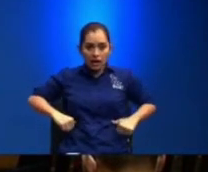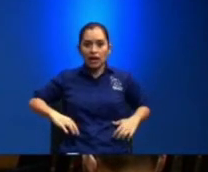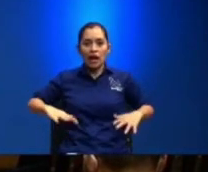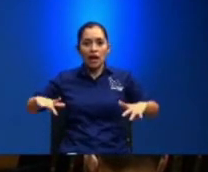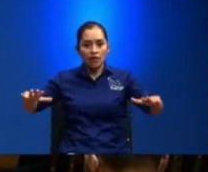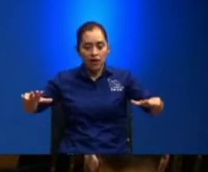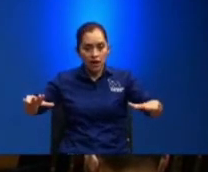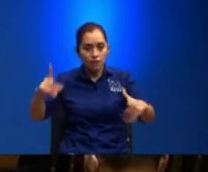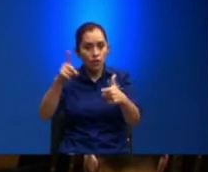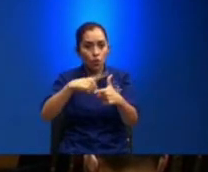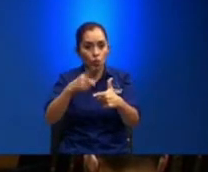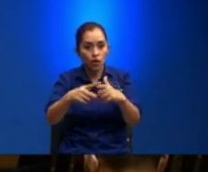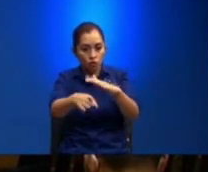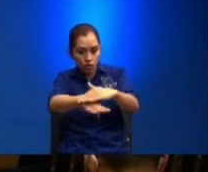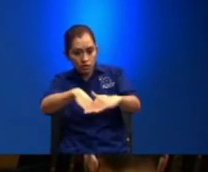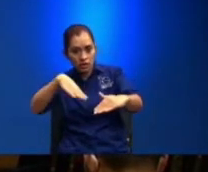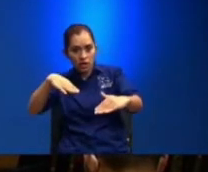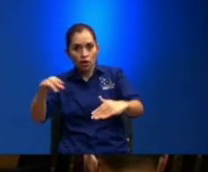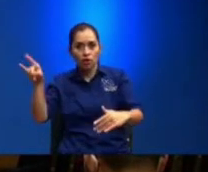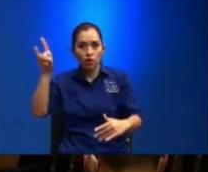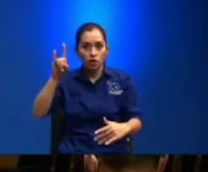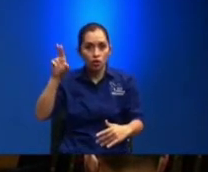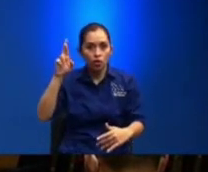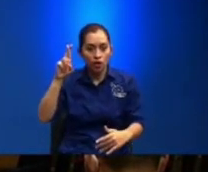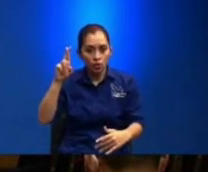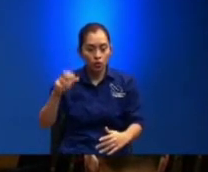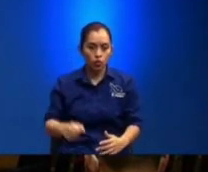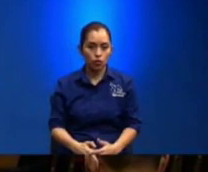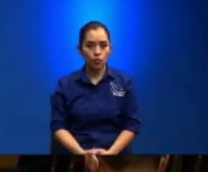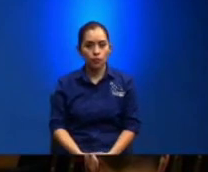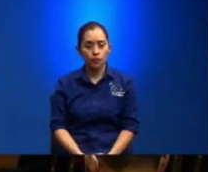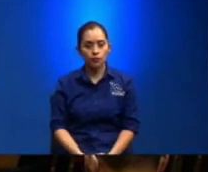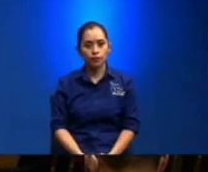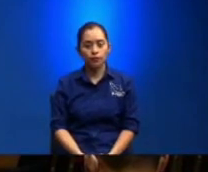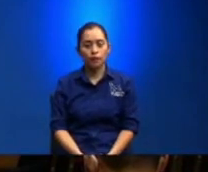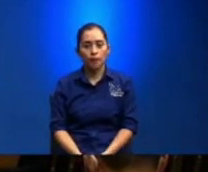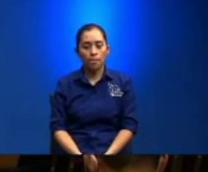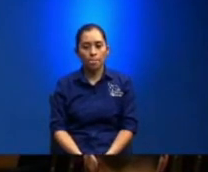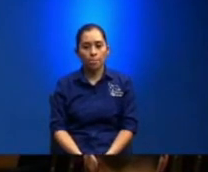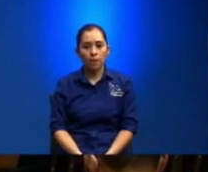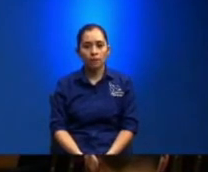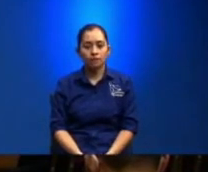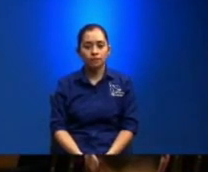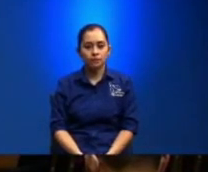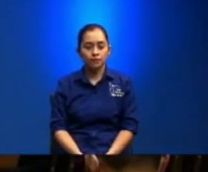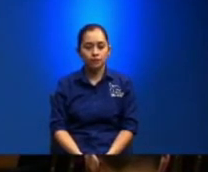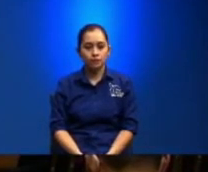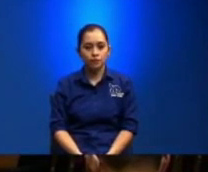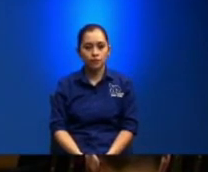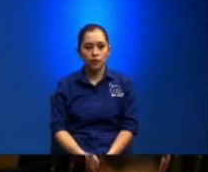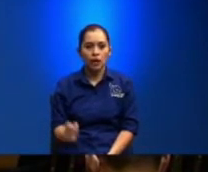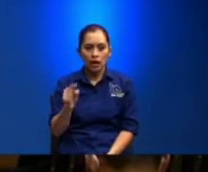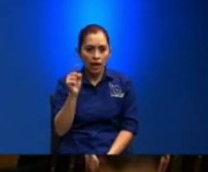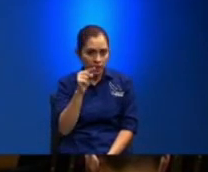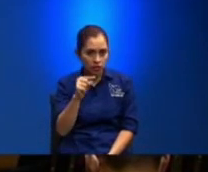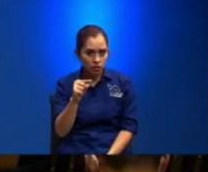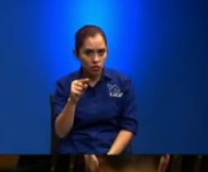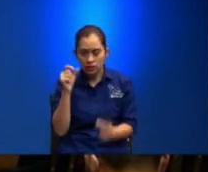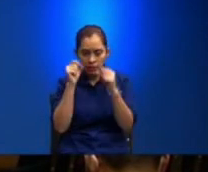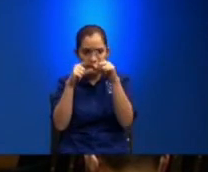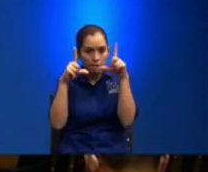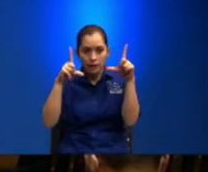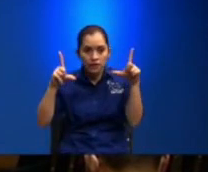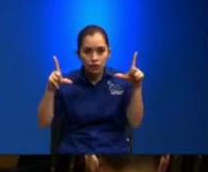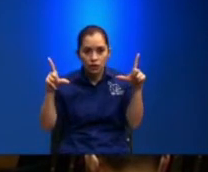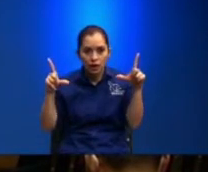deber de los caldeos ahorita vamos a conversar un poquitito de eso porque es bien impresionante para mí evangelio a ver vamos a